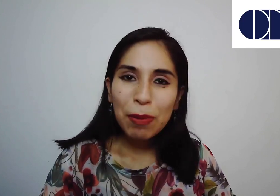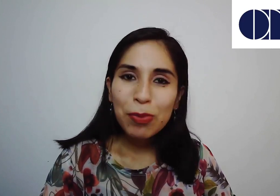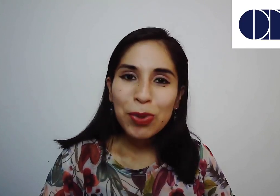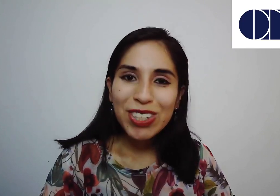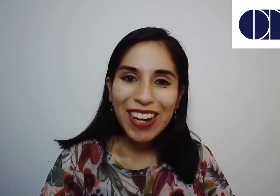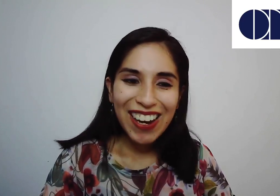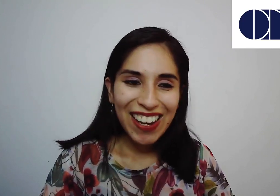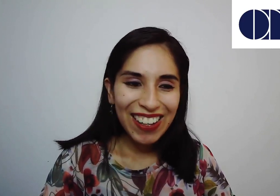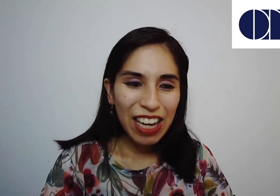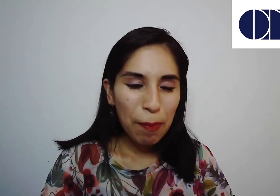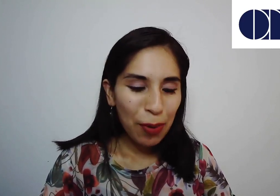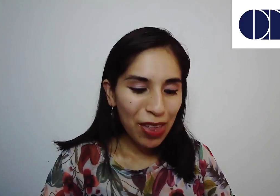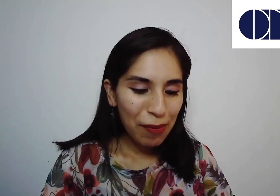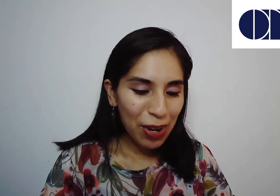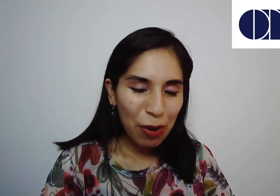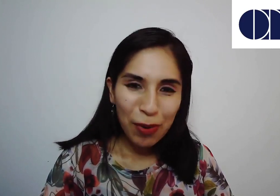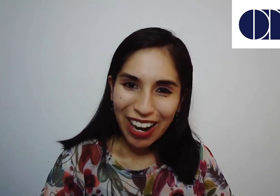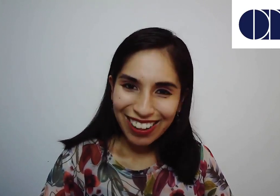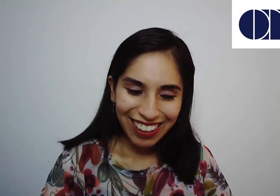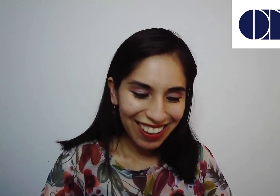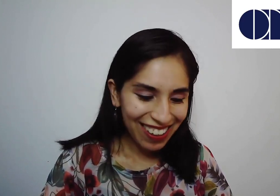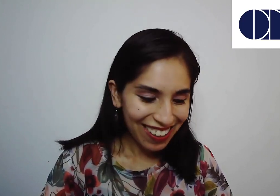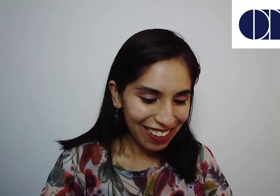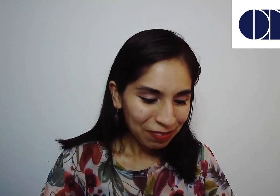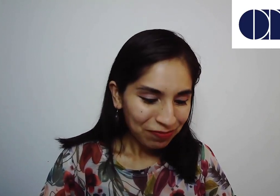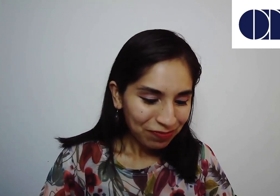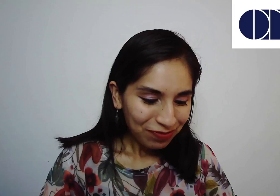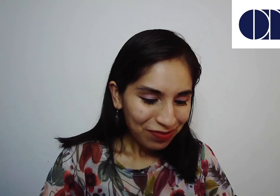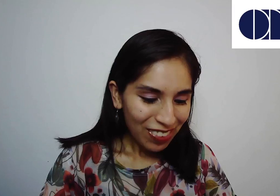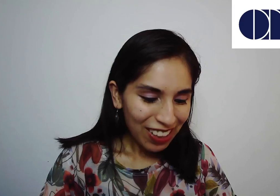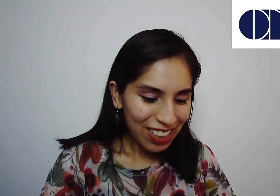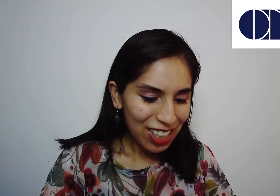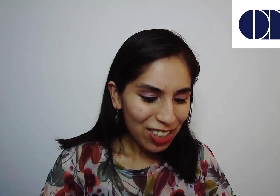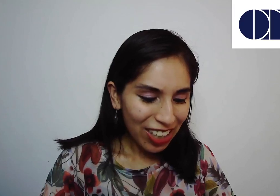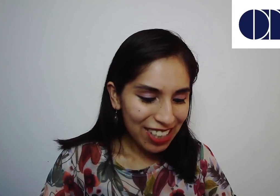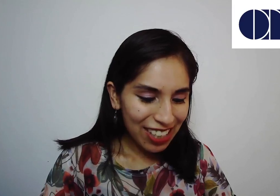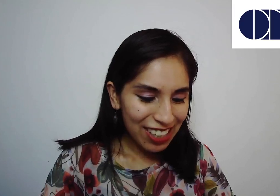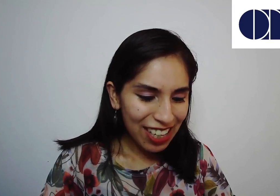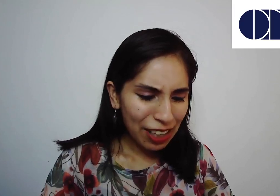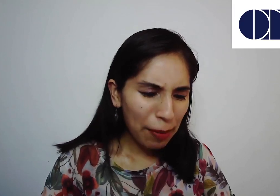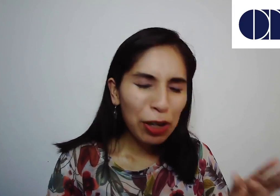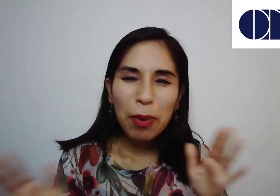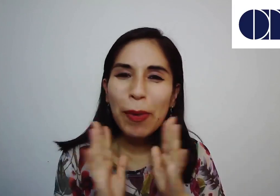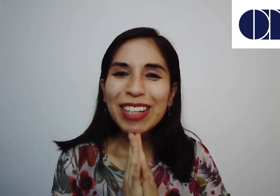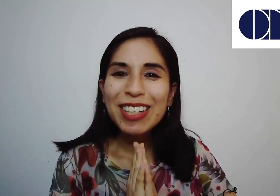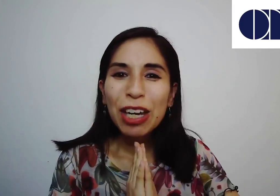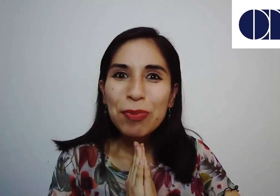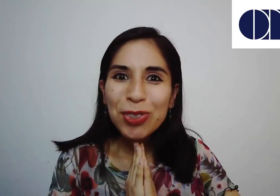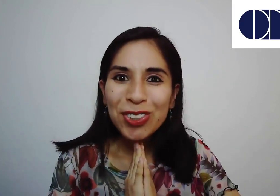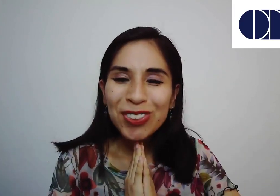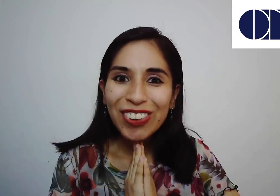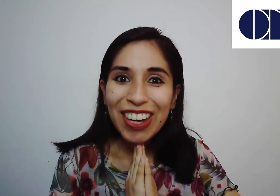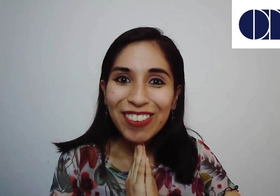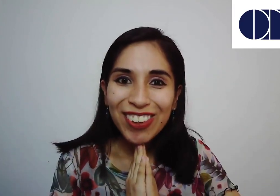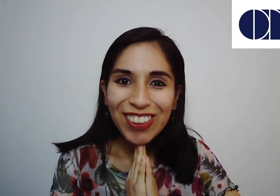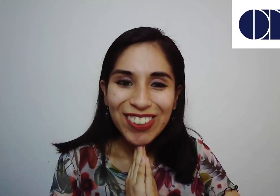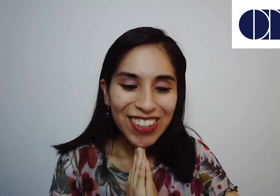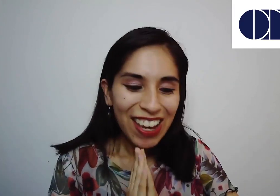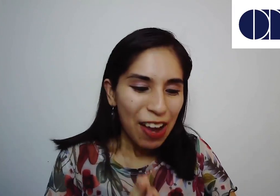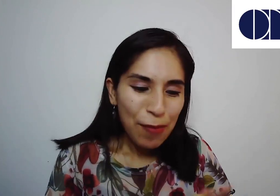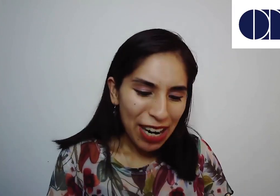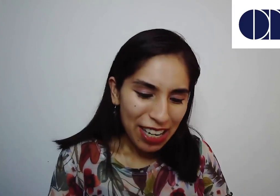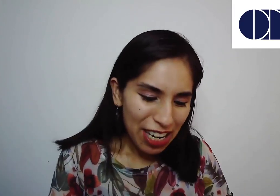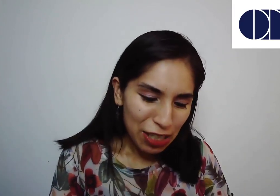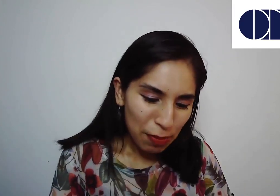leyó me da mucha alegría poder verlo por aquí señora se sigue navarra me parece que muchos nuevos